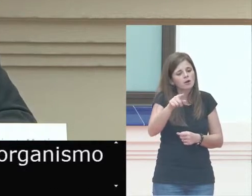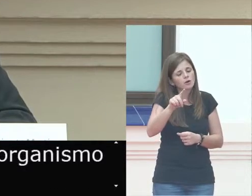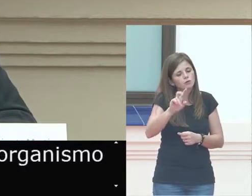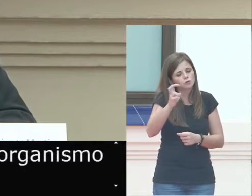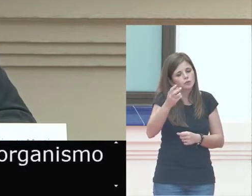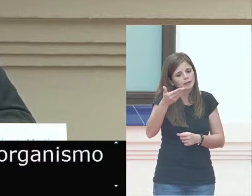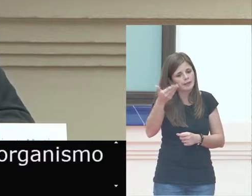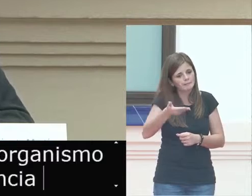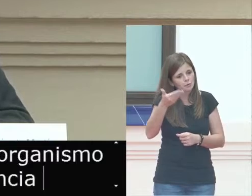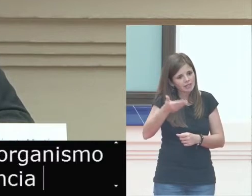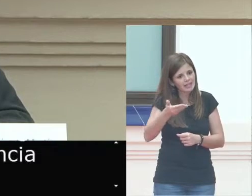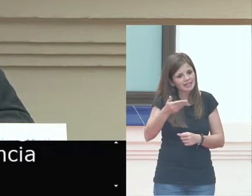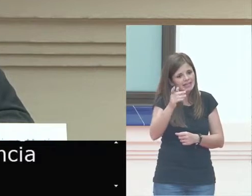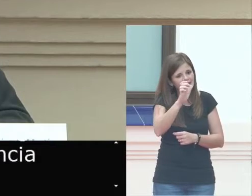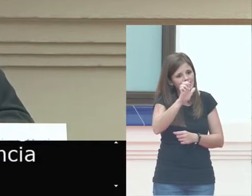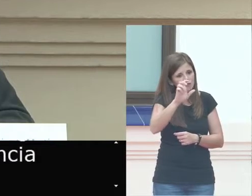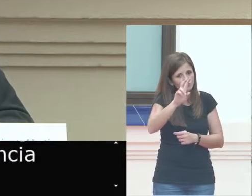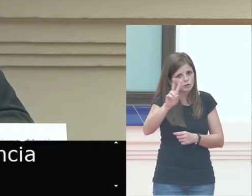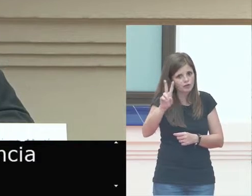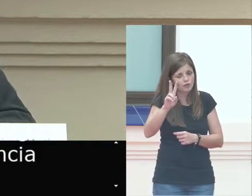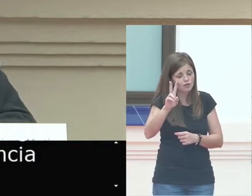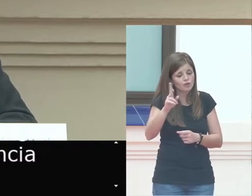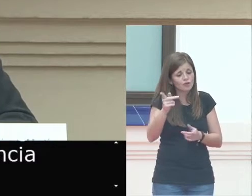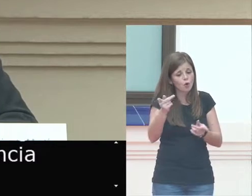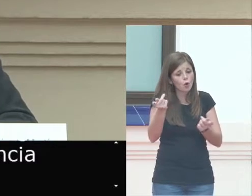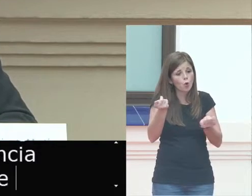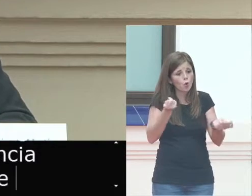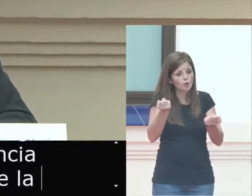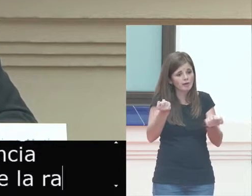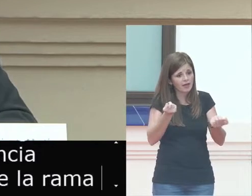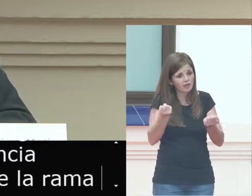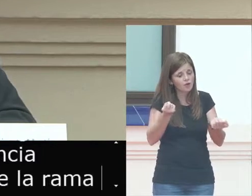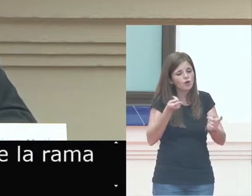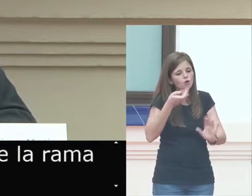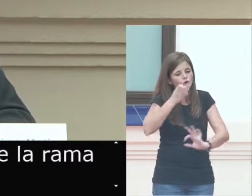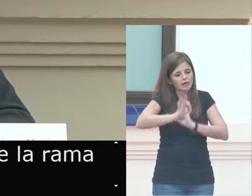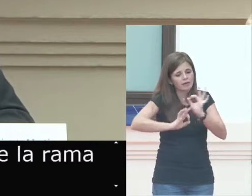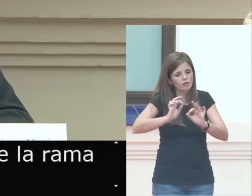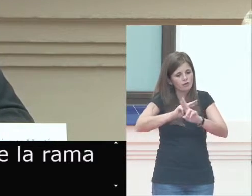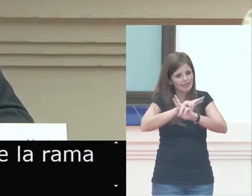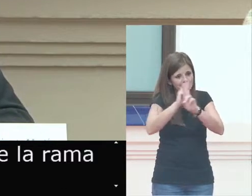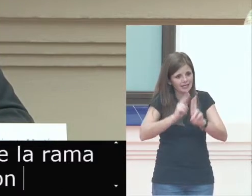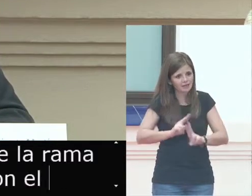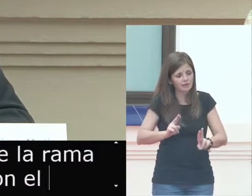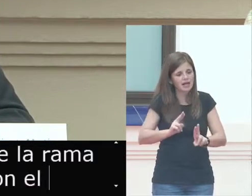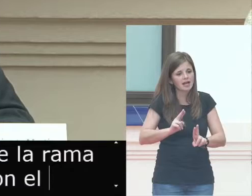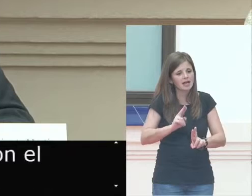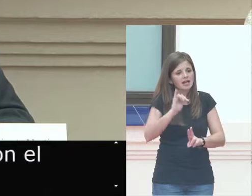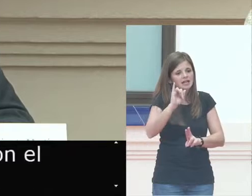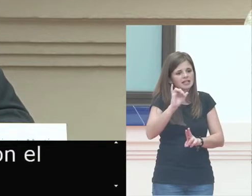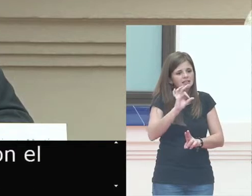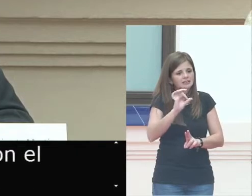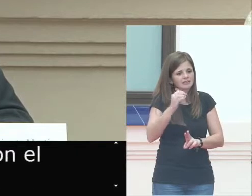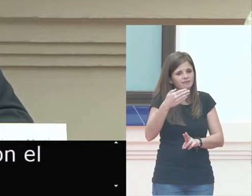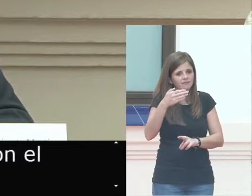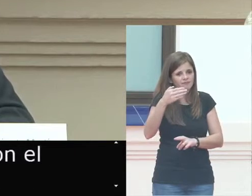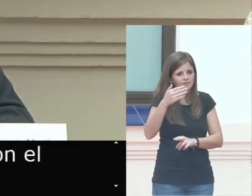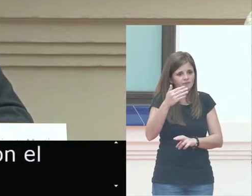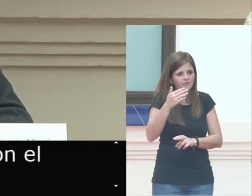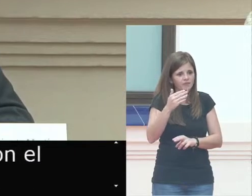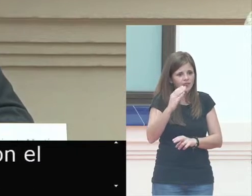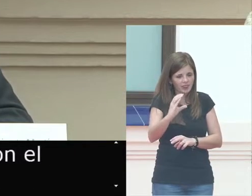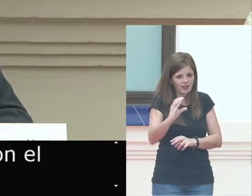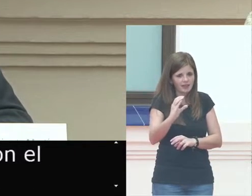importante de la rama estadounidense por la coordinación con el organismo de normalización internacional, ISO-IEC, que es su coordinador,